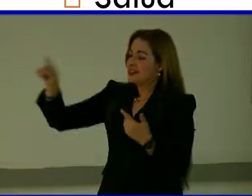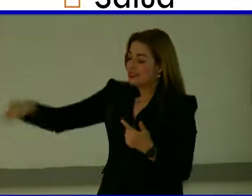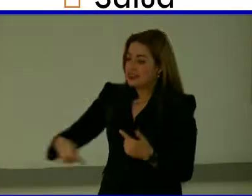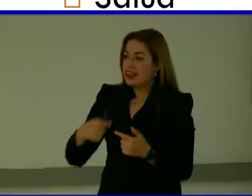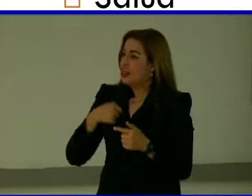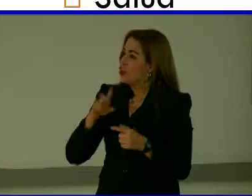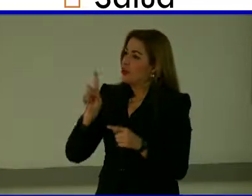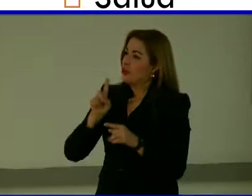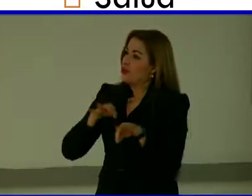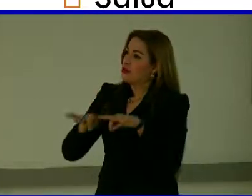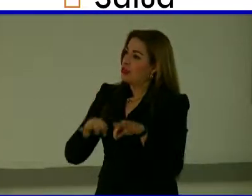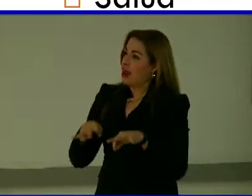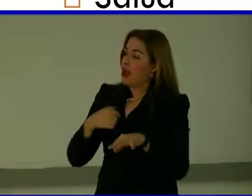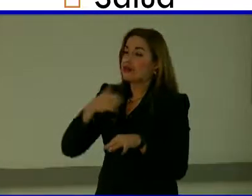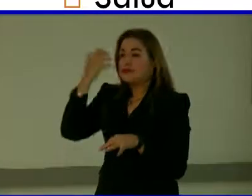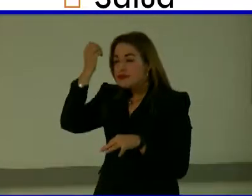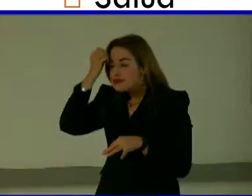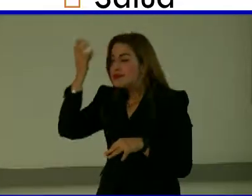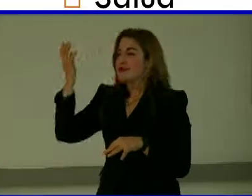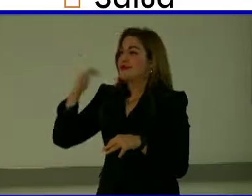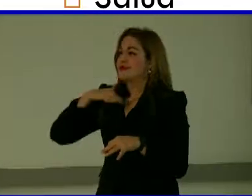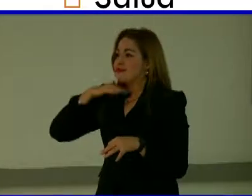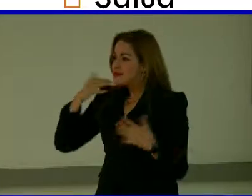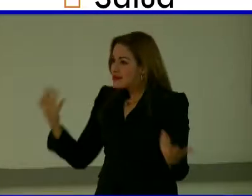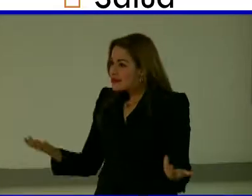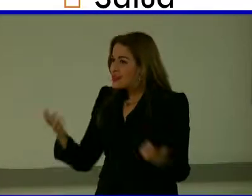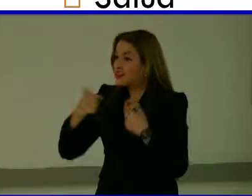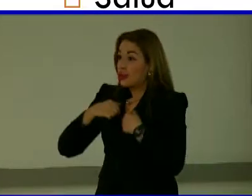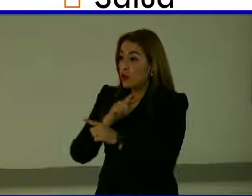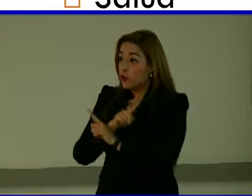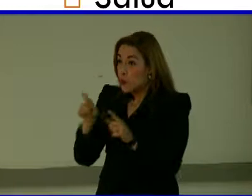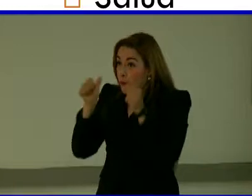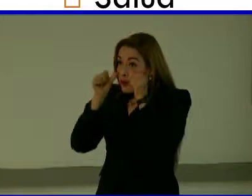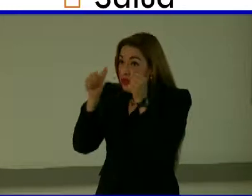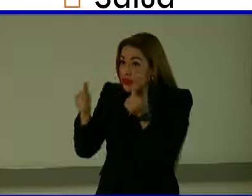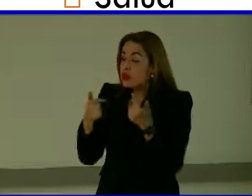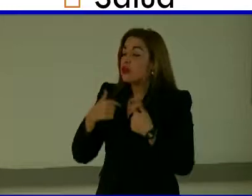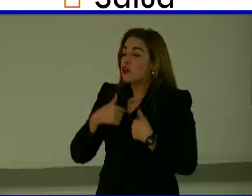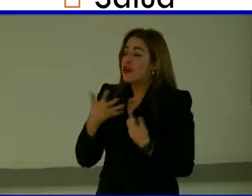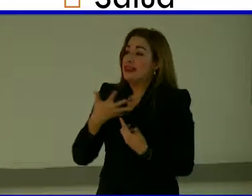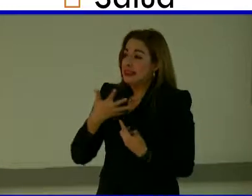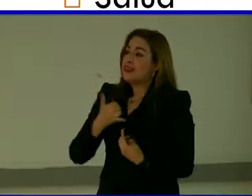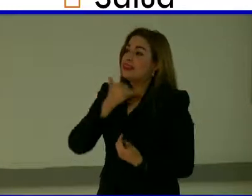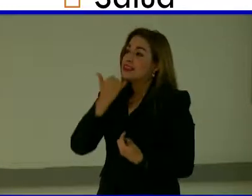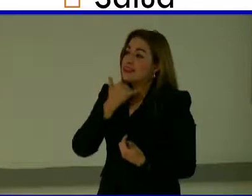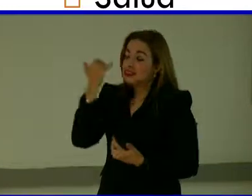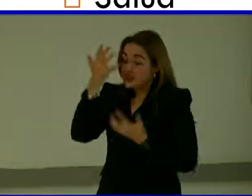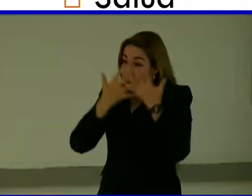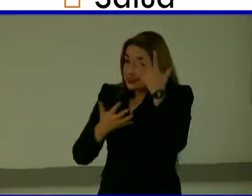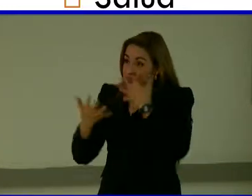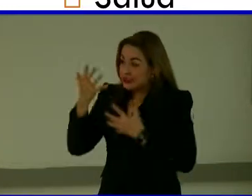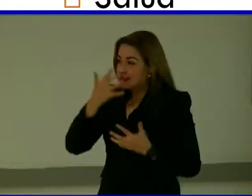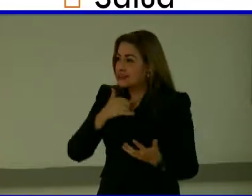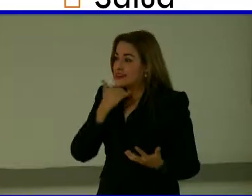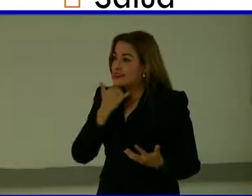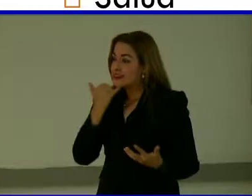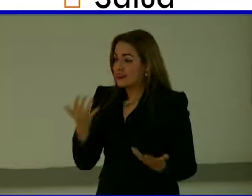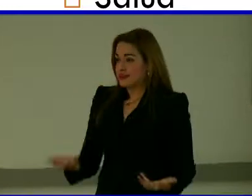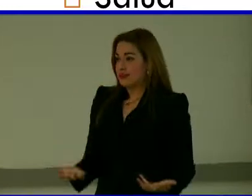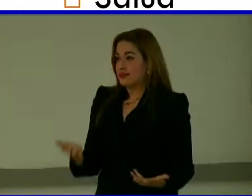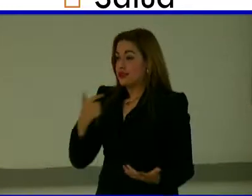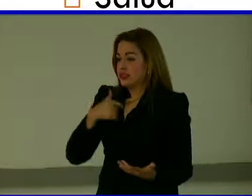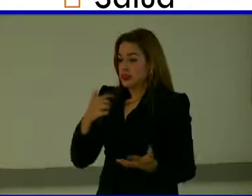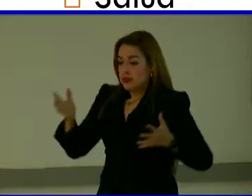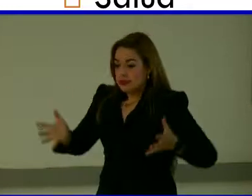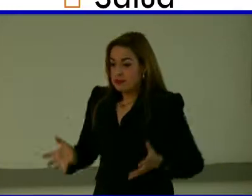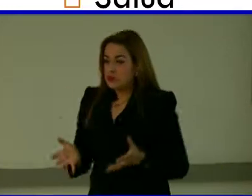trabajando. Si no le presto atención a lo que voy a hacer, cometo errores de descuido. Si actúo de una forma impulsiva y no